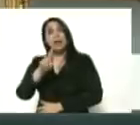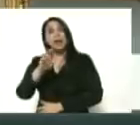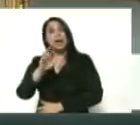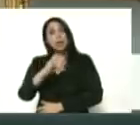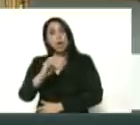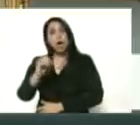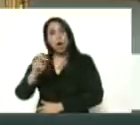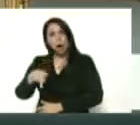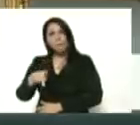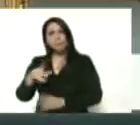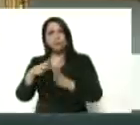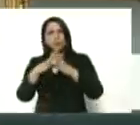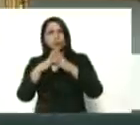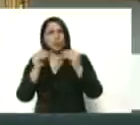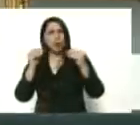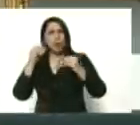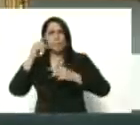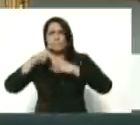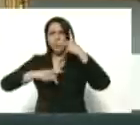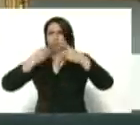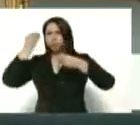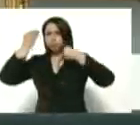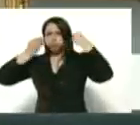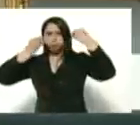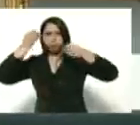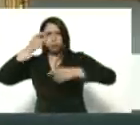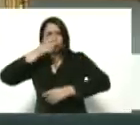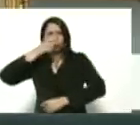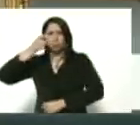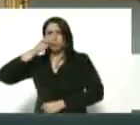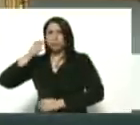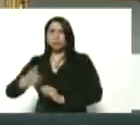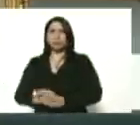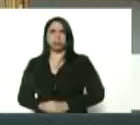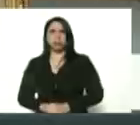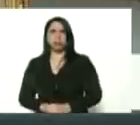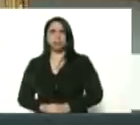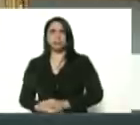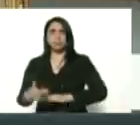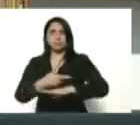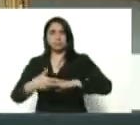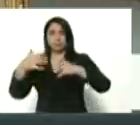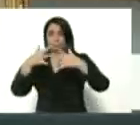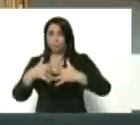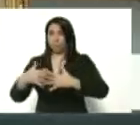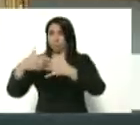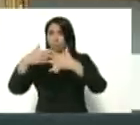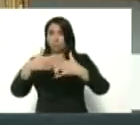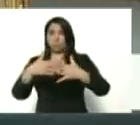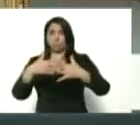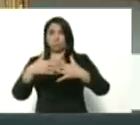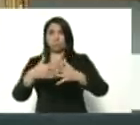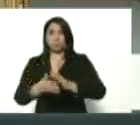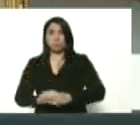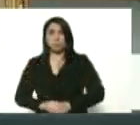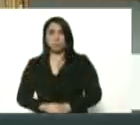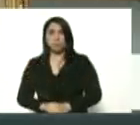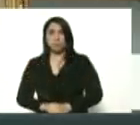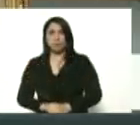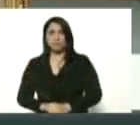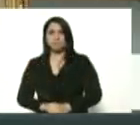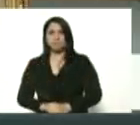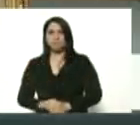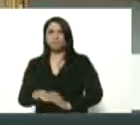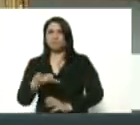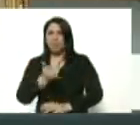toda su planificación operativa. El gobierno de los Estados Unidos de Norteamérica está